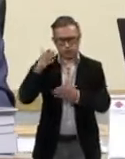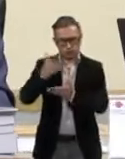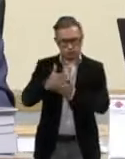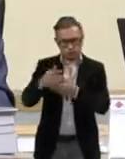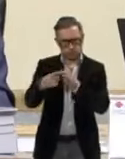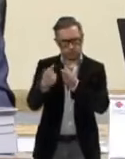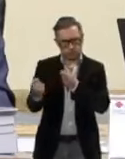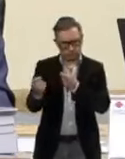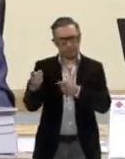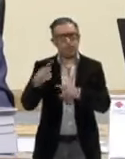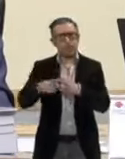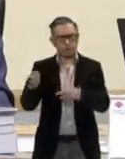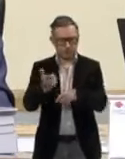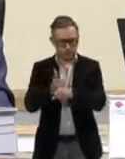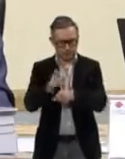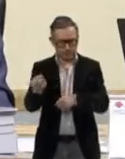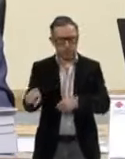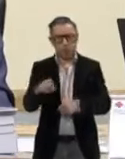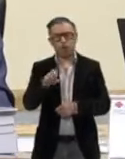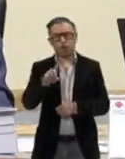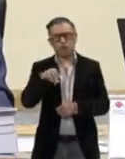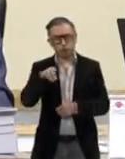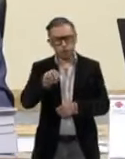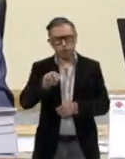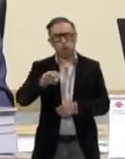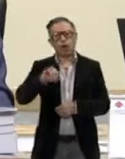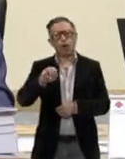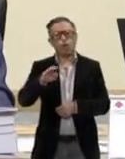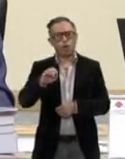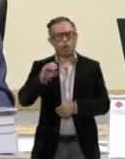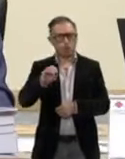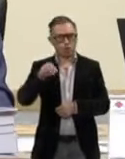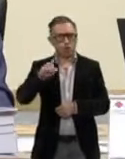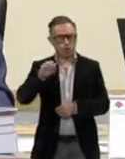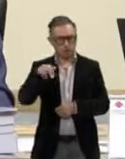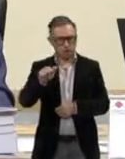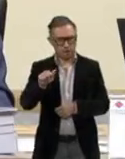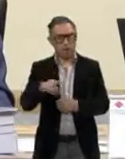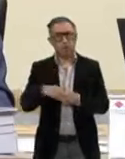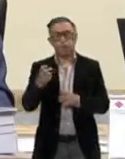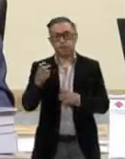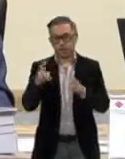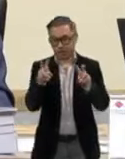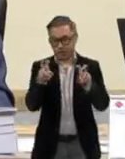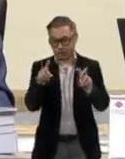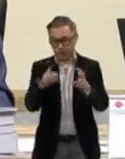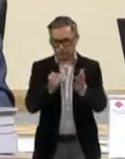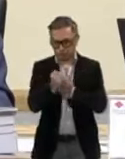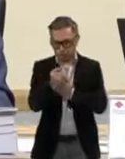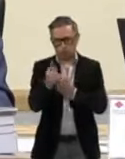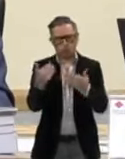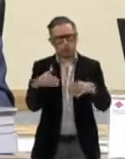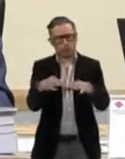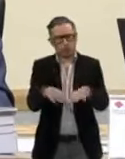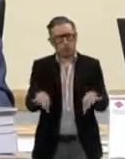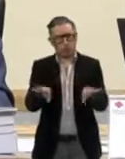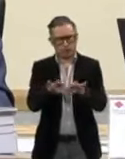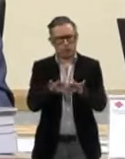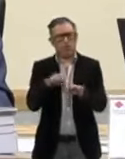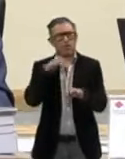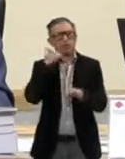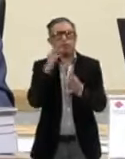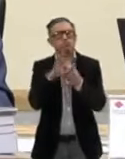Edmundo Jacobo Molina por la importancia de esta decisión considero relevante compartirles aquí los